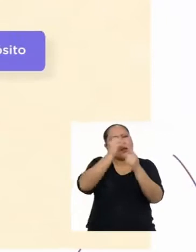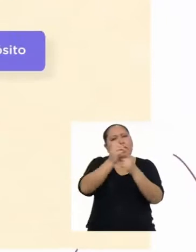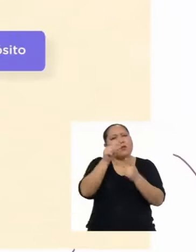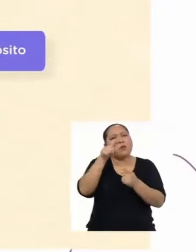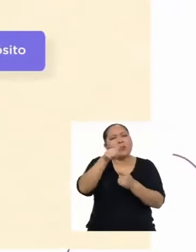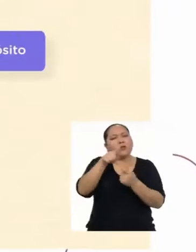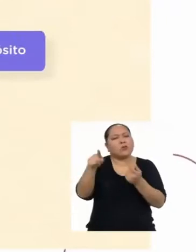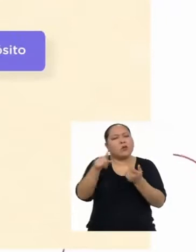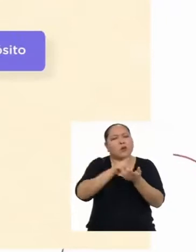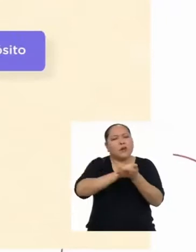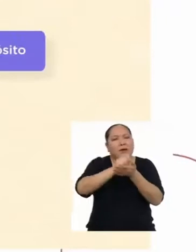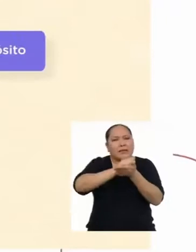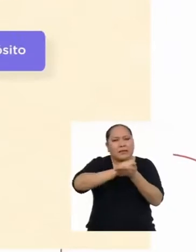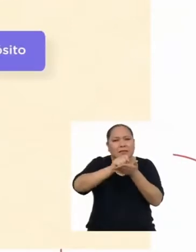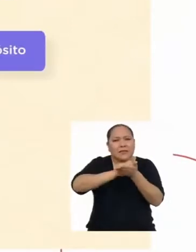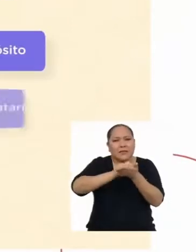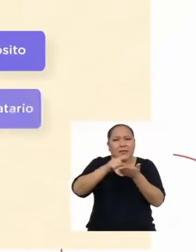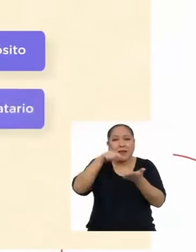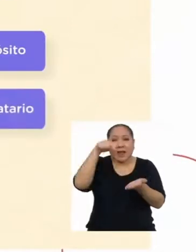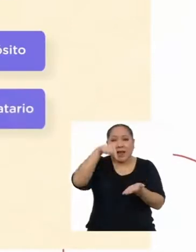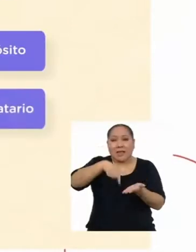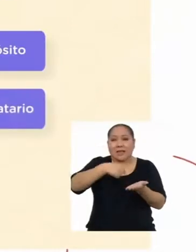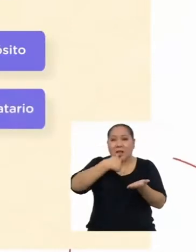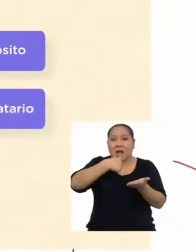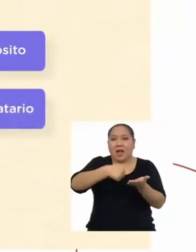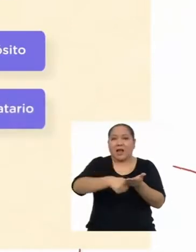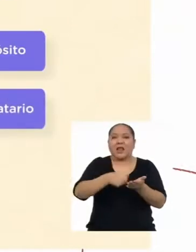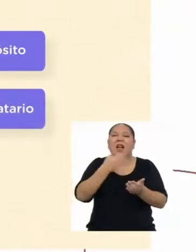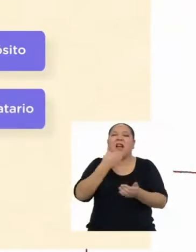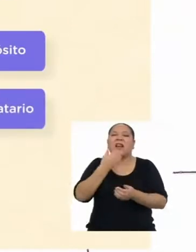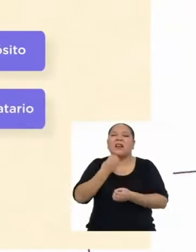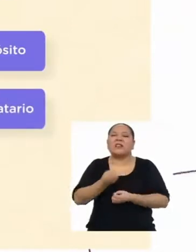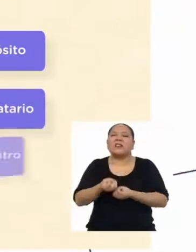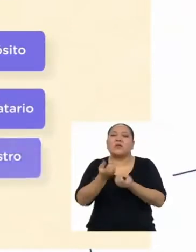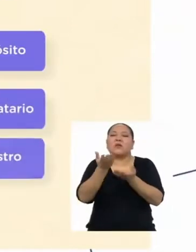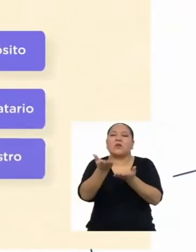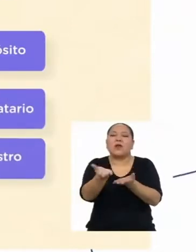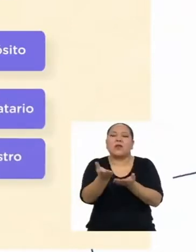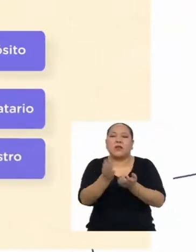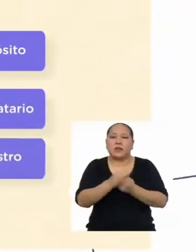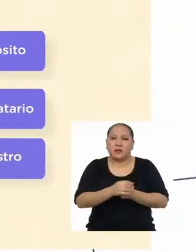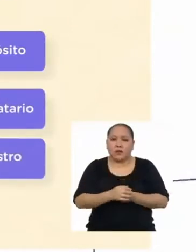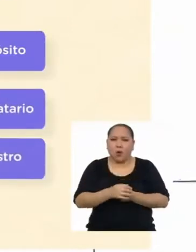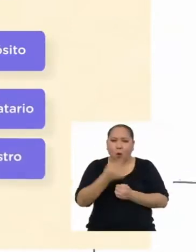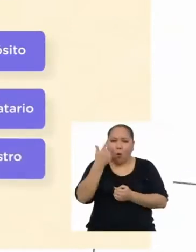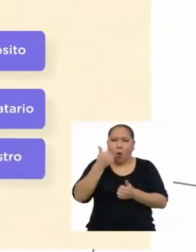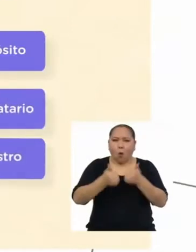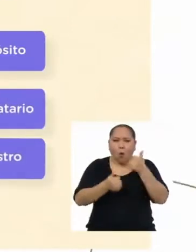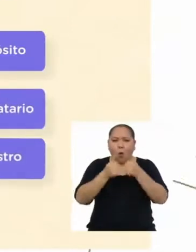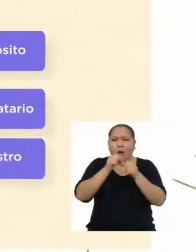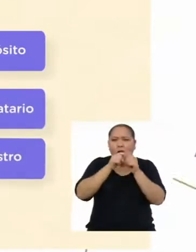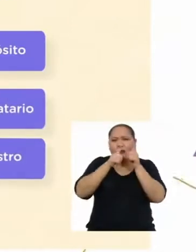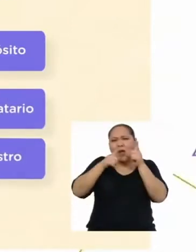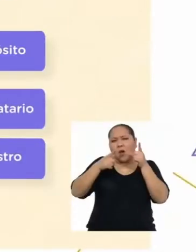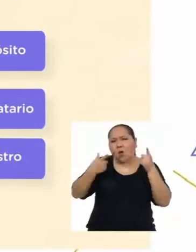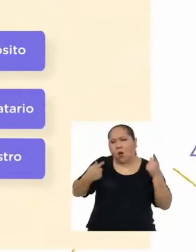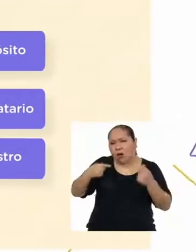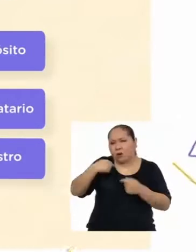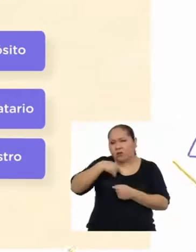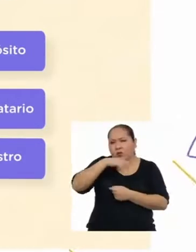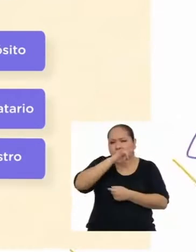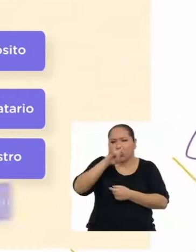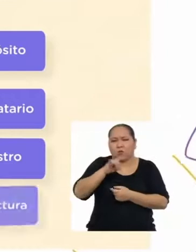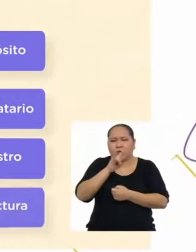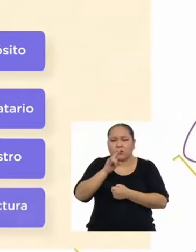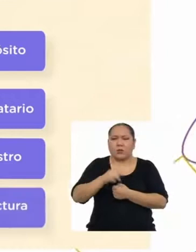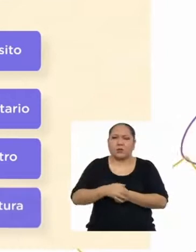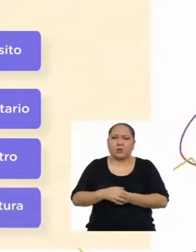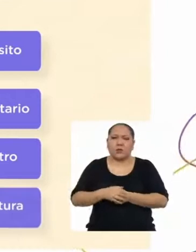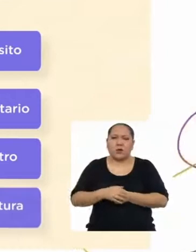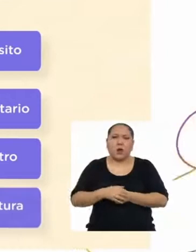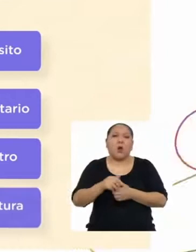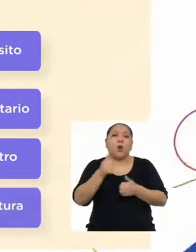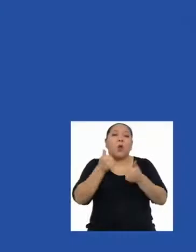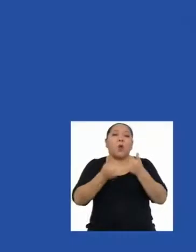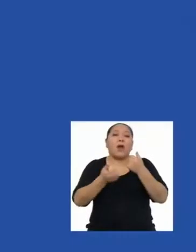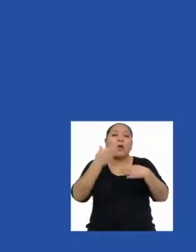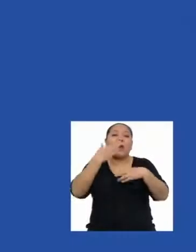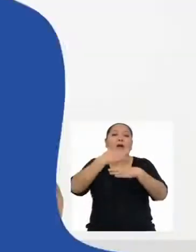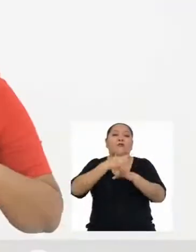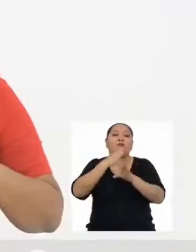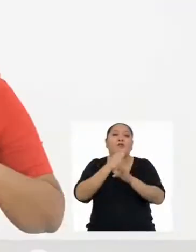carta? ¿A quién está dirigida? ¿Qué lenguaje voy a utilizar? ¿Qué estructura